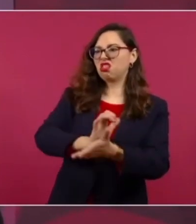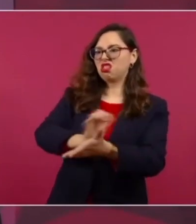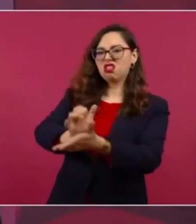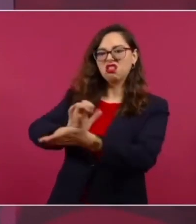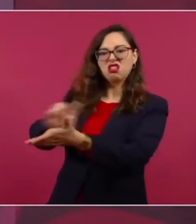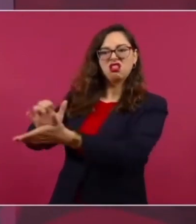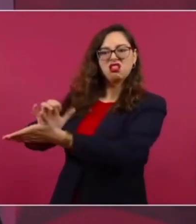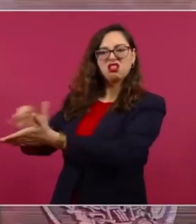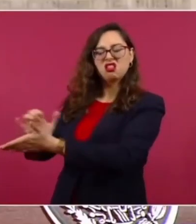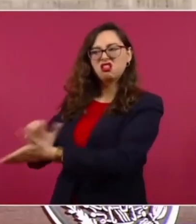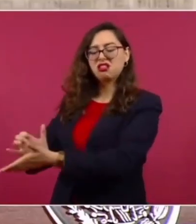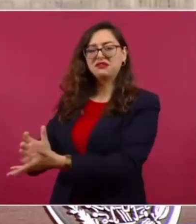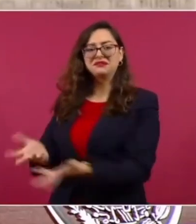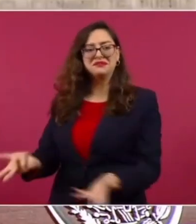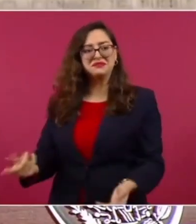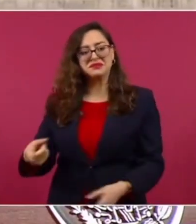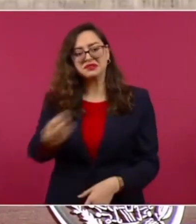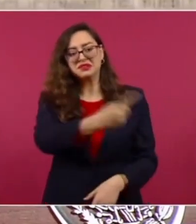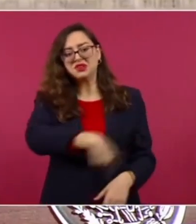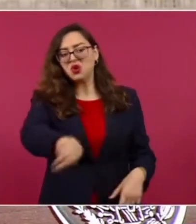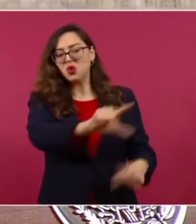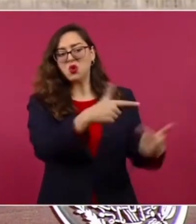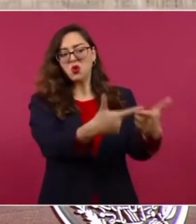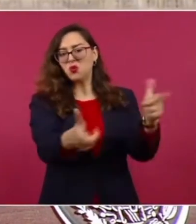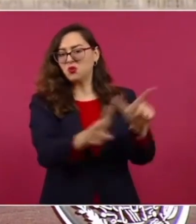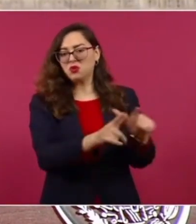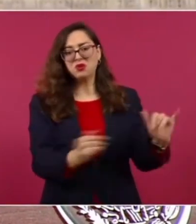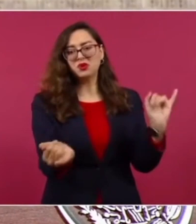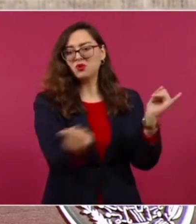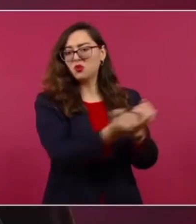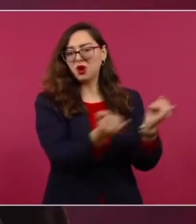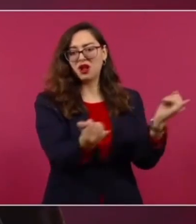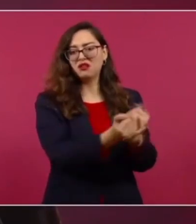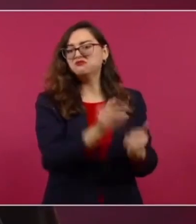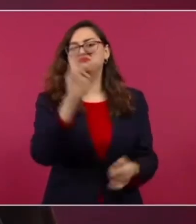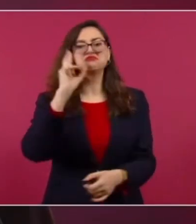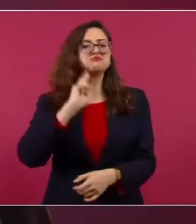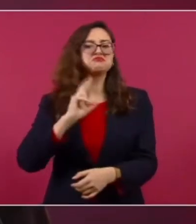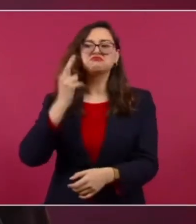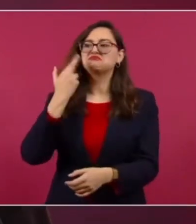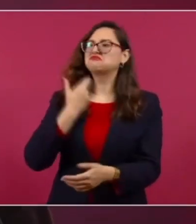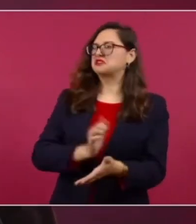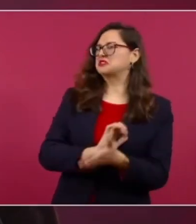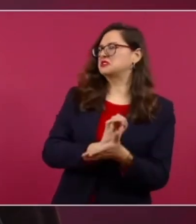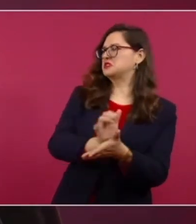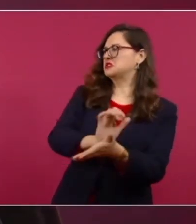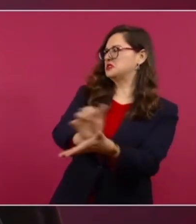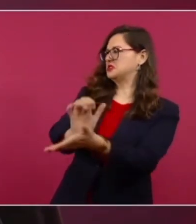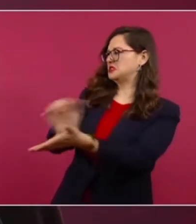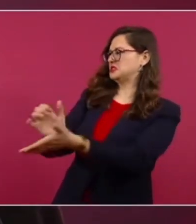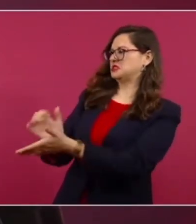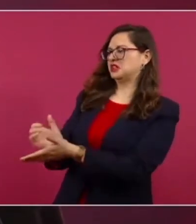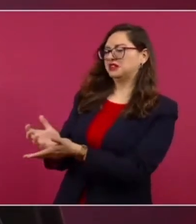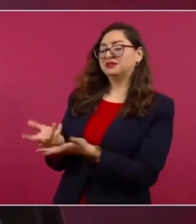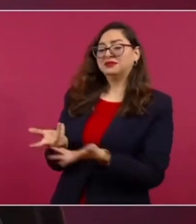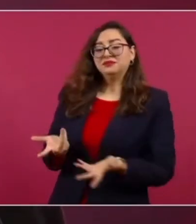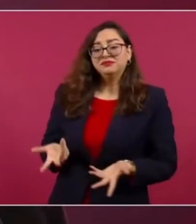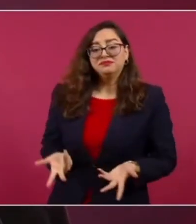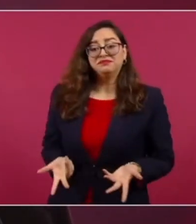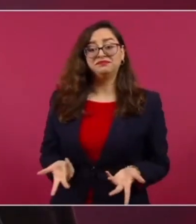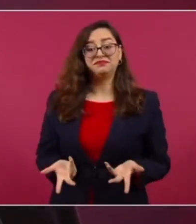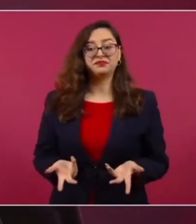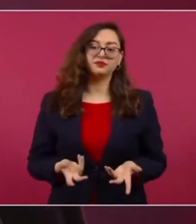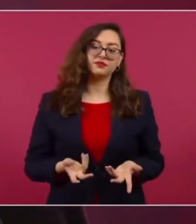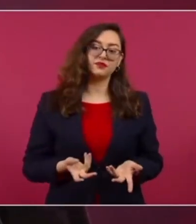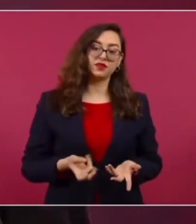como muchos otros. También en las redes hay algo muy importante sobre eso,